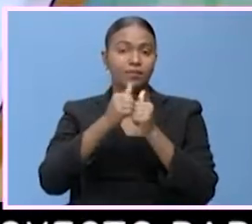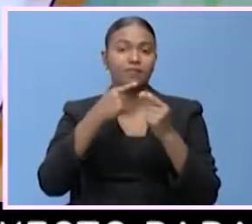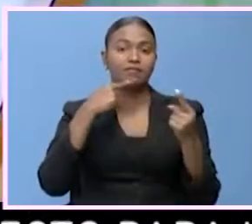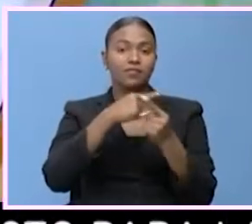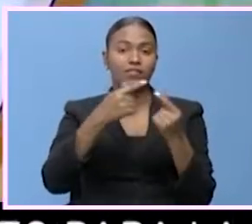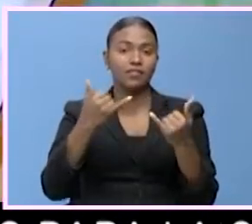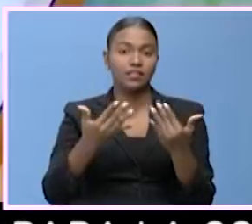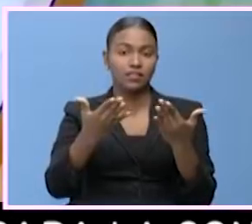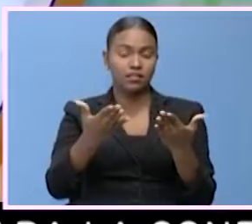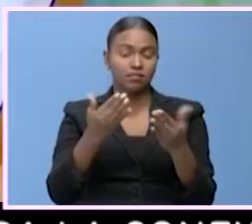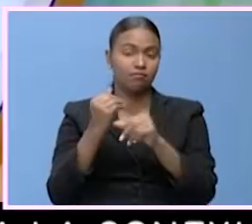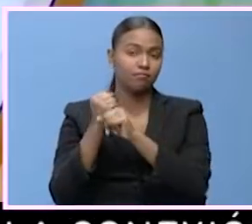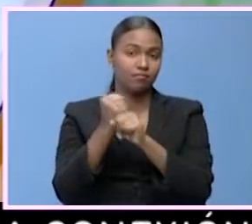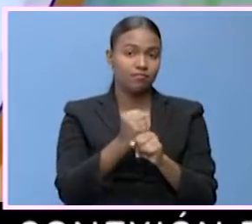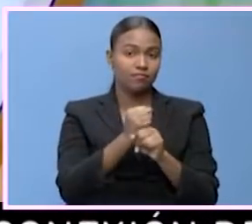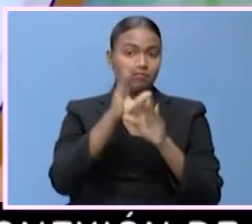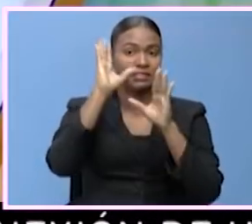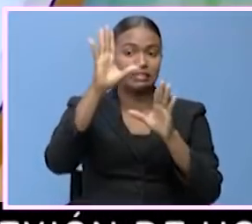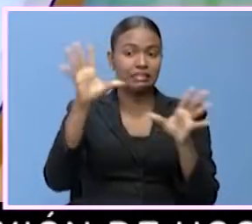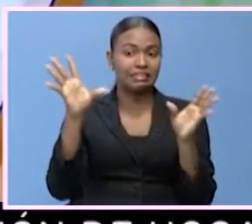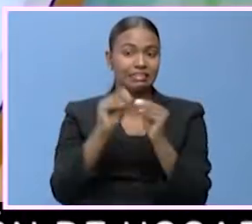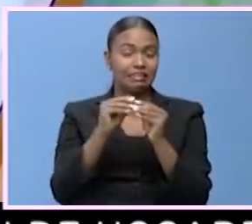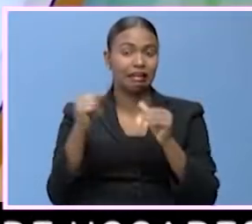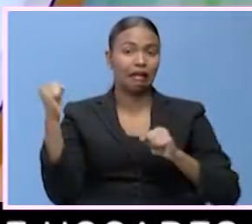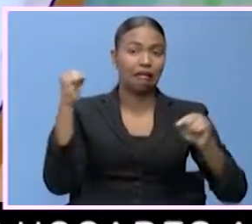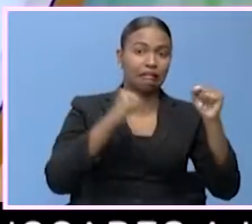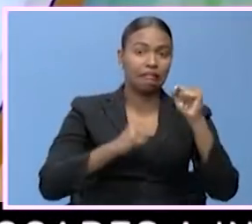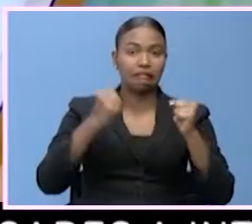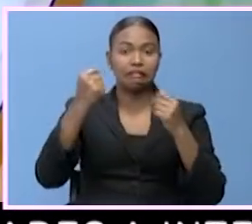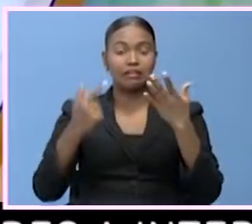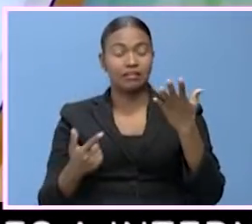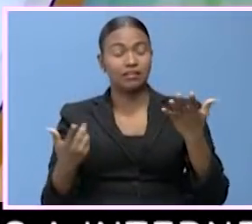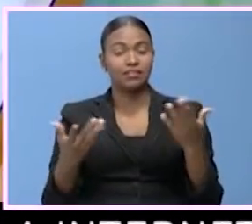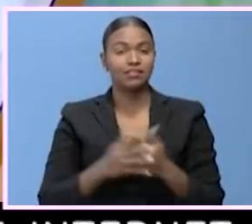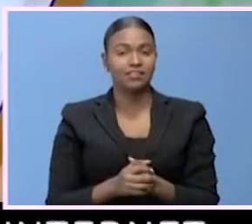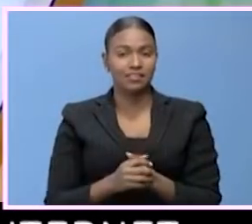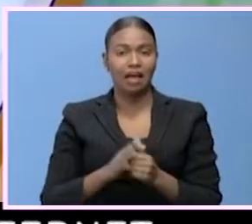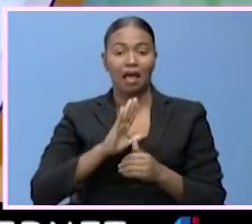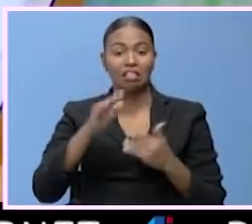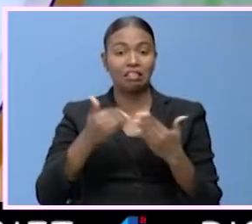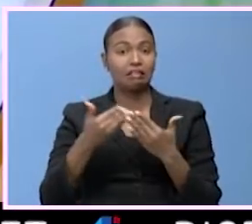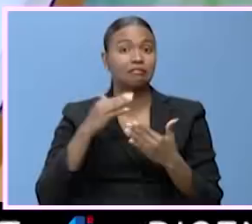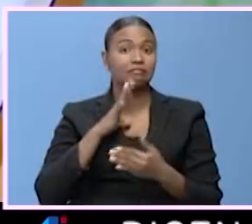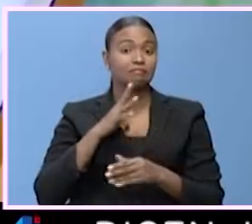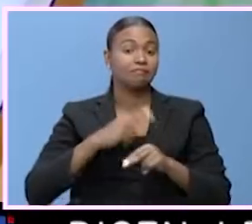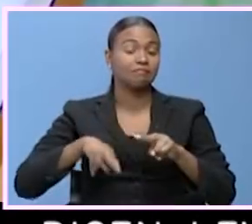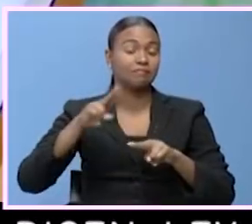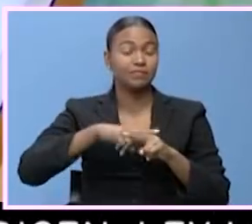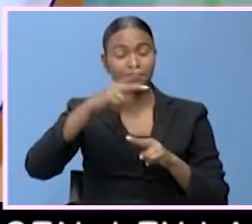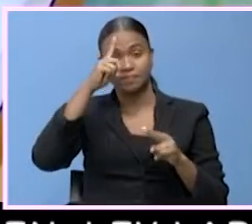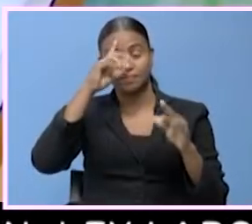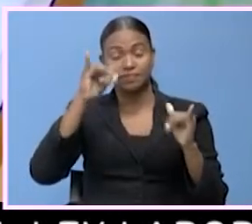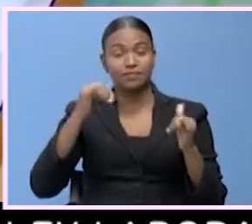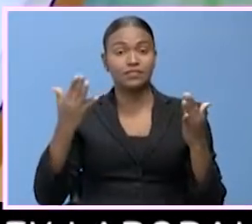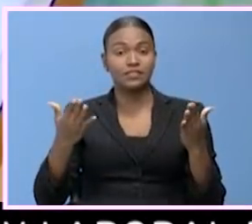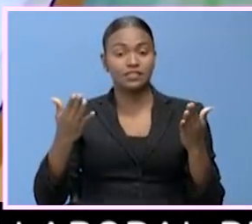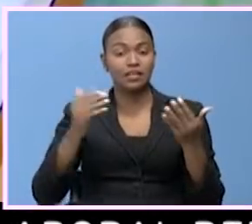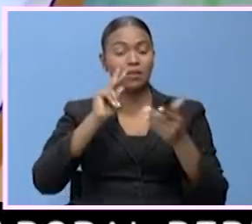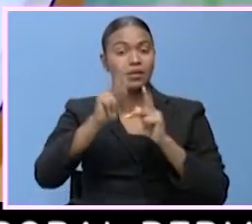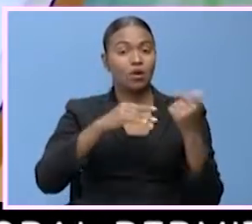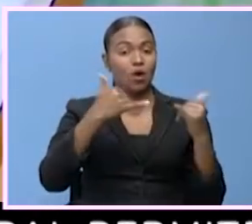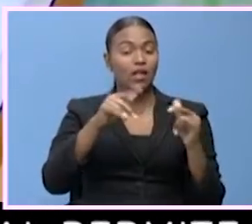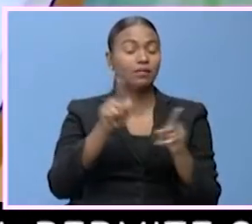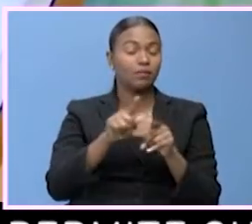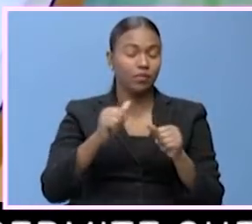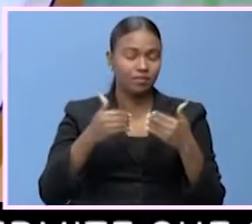deportes, Lina. Ahí tuvimos béisbol, baloncesto, boxeo. Ya todo volvió a la normalidad y qué bueno. Ojalá que nuestros atletas también